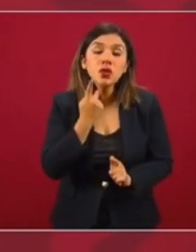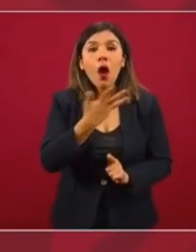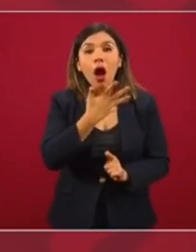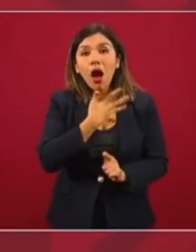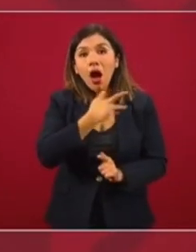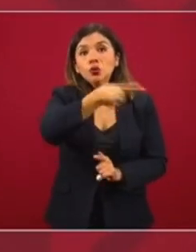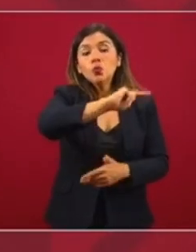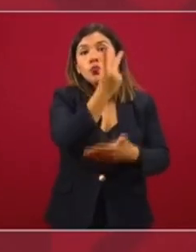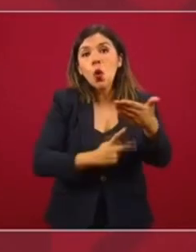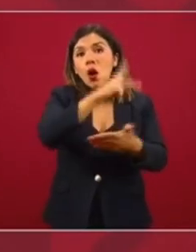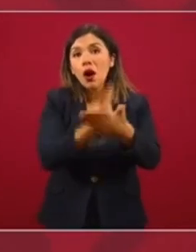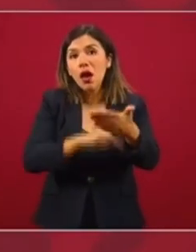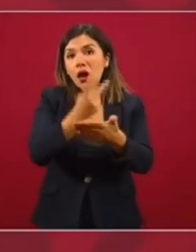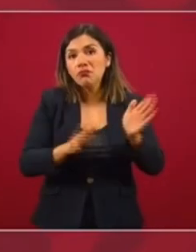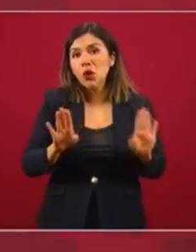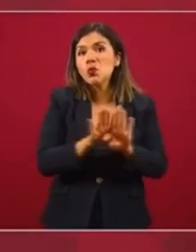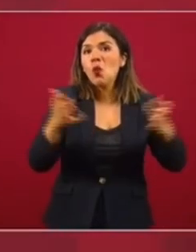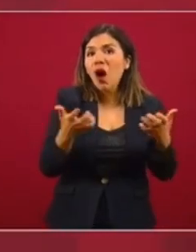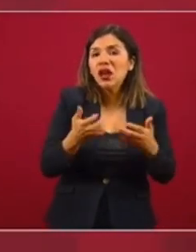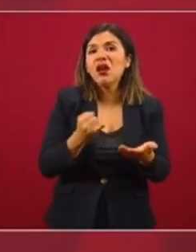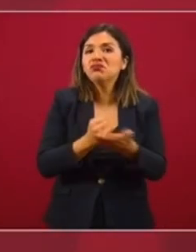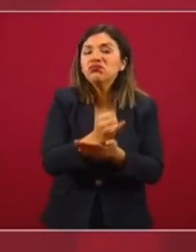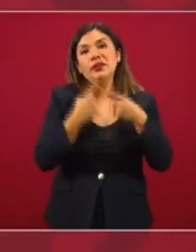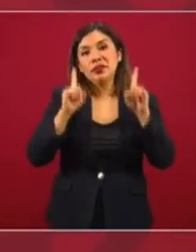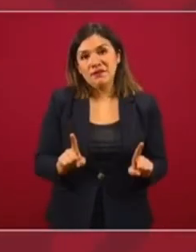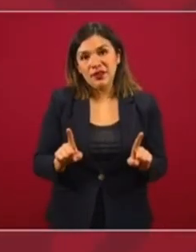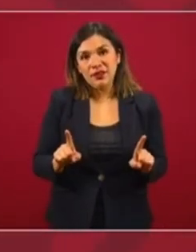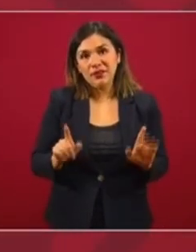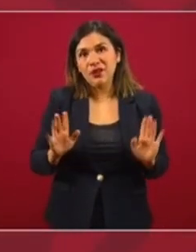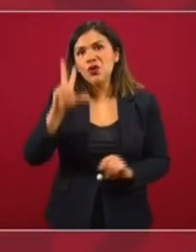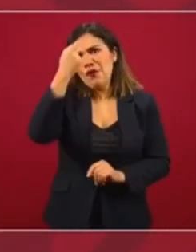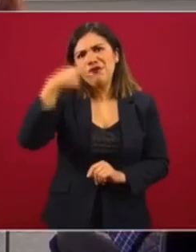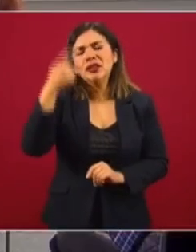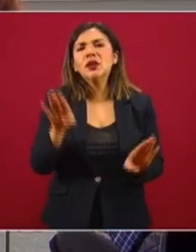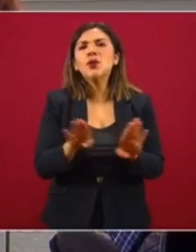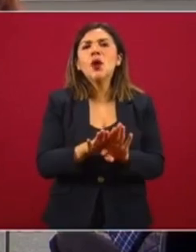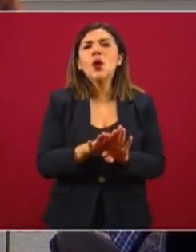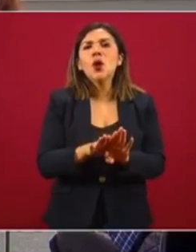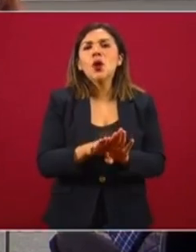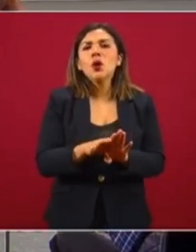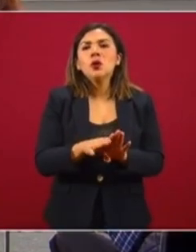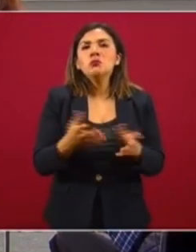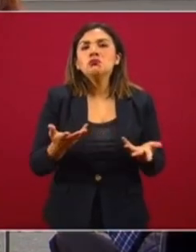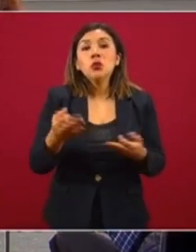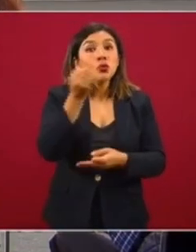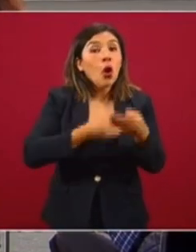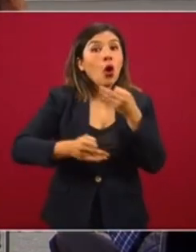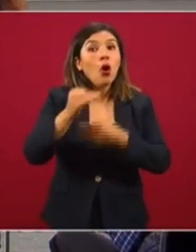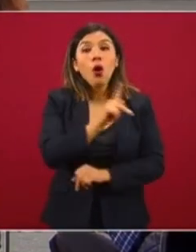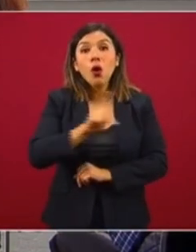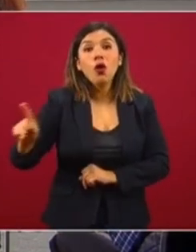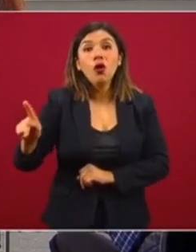su programa de acción, su declaración de principios. O sea, no es fácil así de que, a ver, todos.